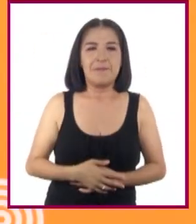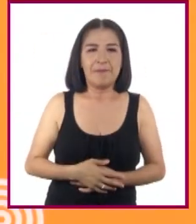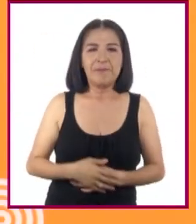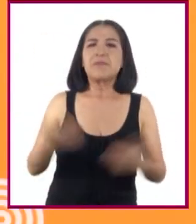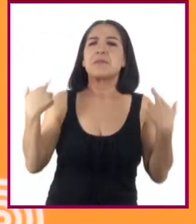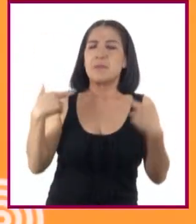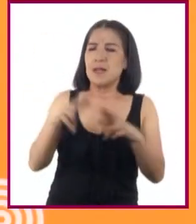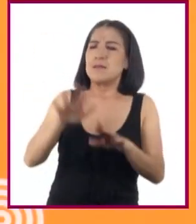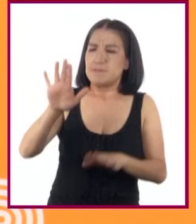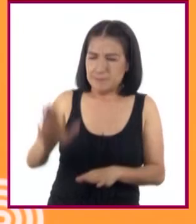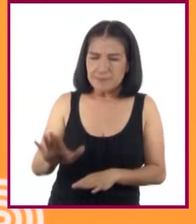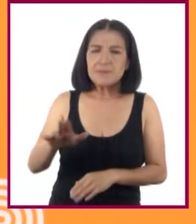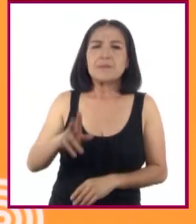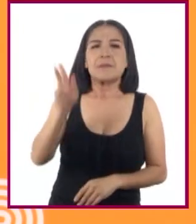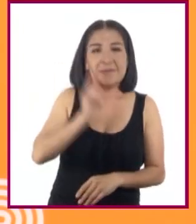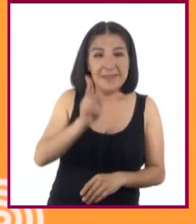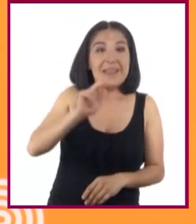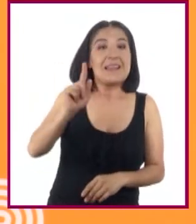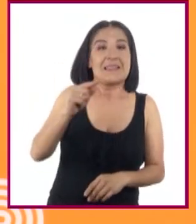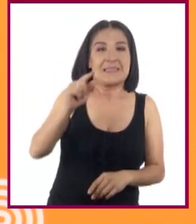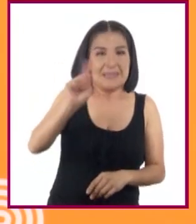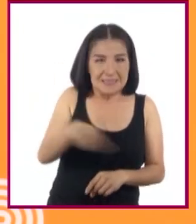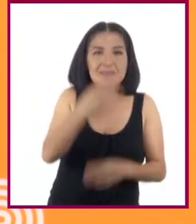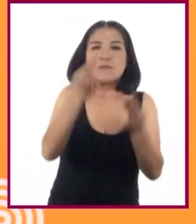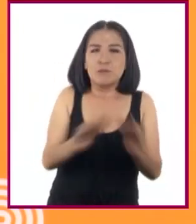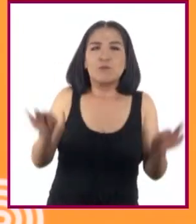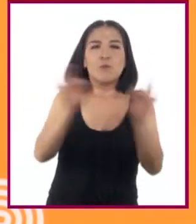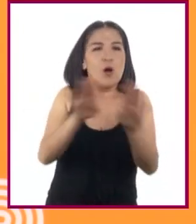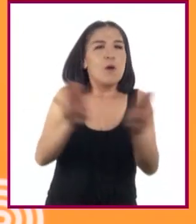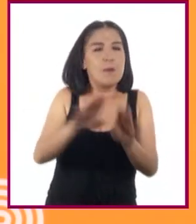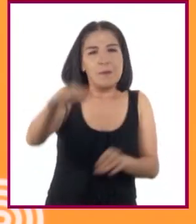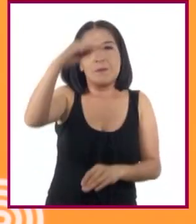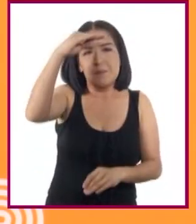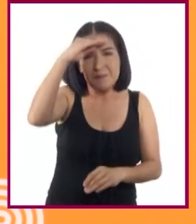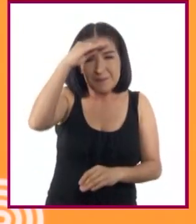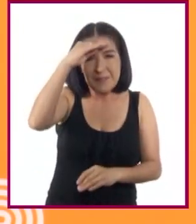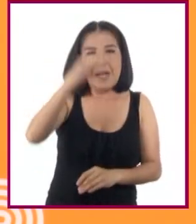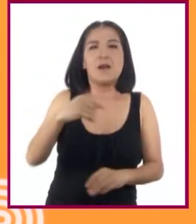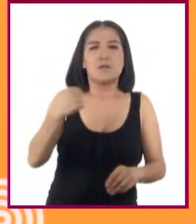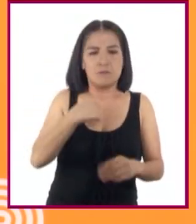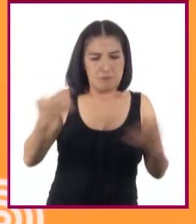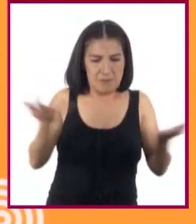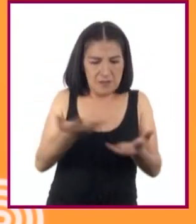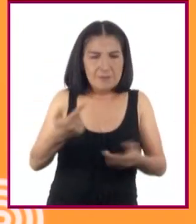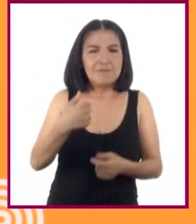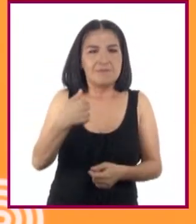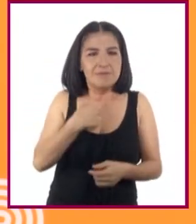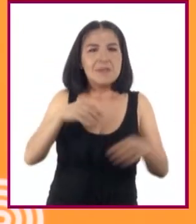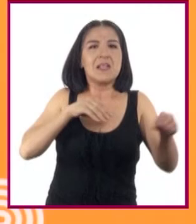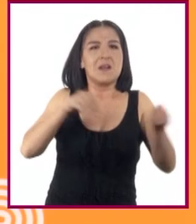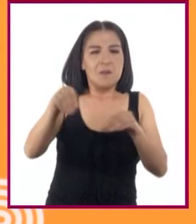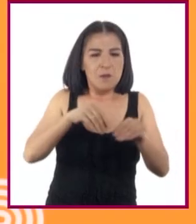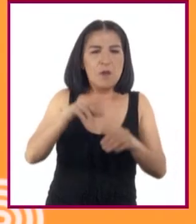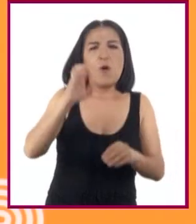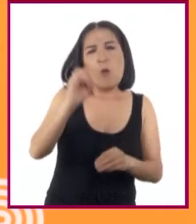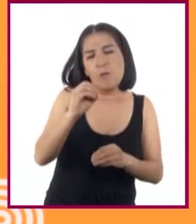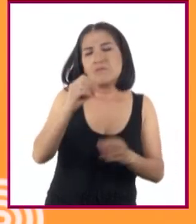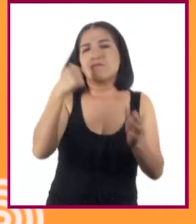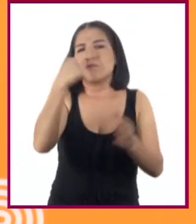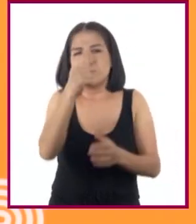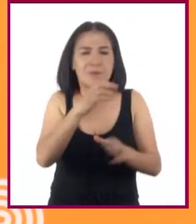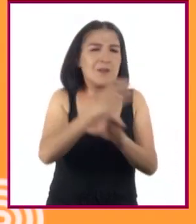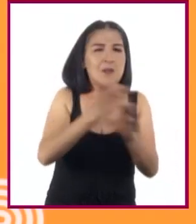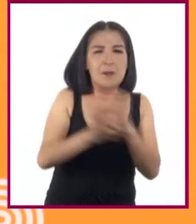Maestro, entonces es importante pensar cómo lo que hacemos o consumimos ayuda a nuestra